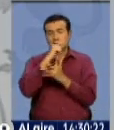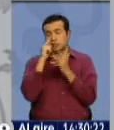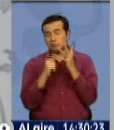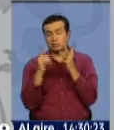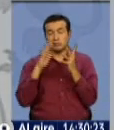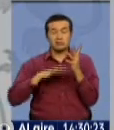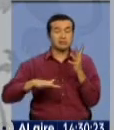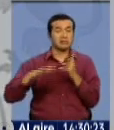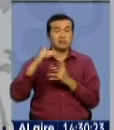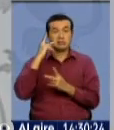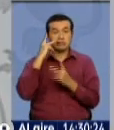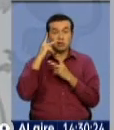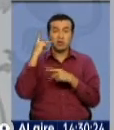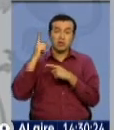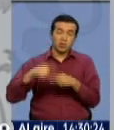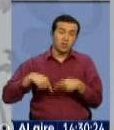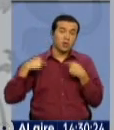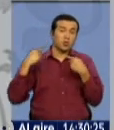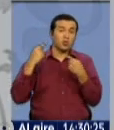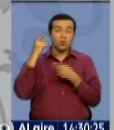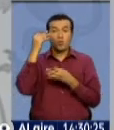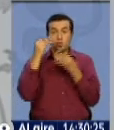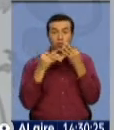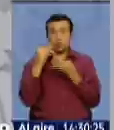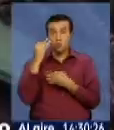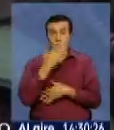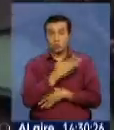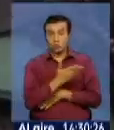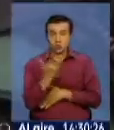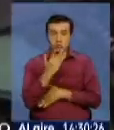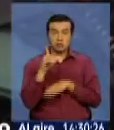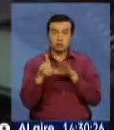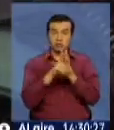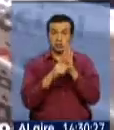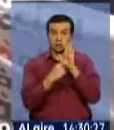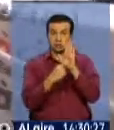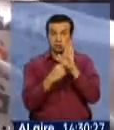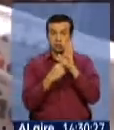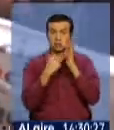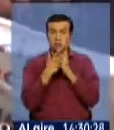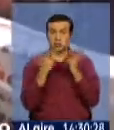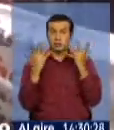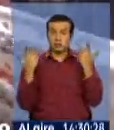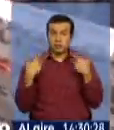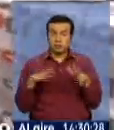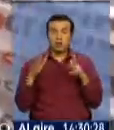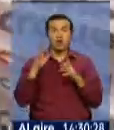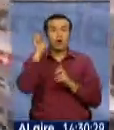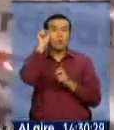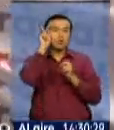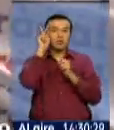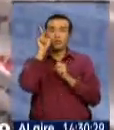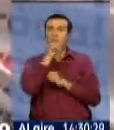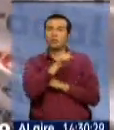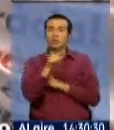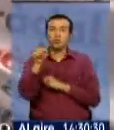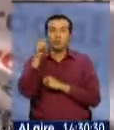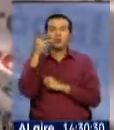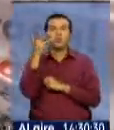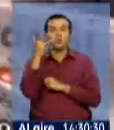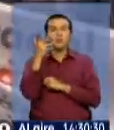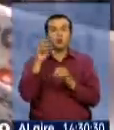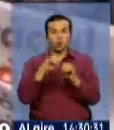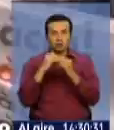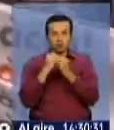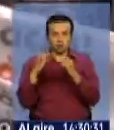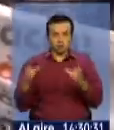este desafío constante a la justicia y a la ley. Ante esta situación, las reacciones nos han hecho esperar. Partido